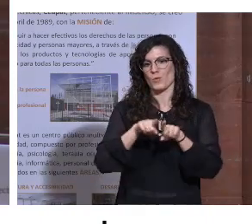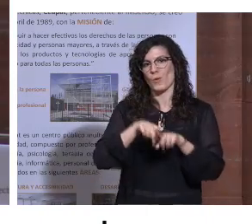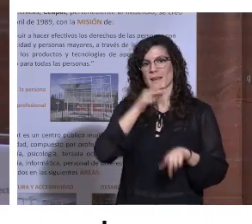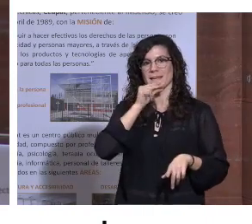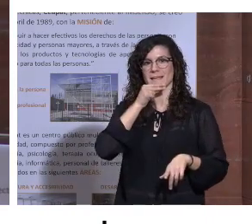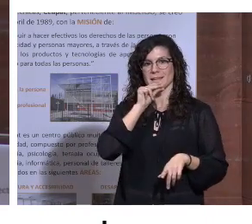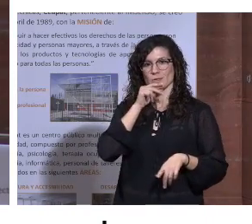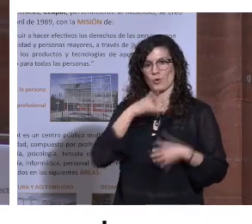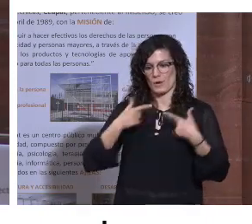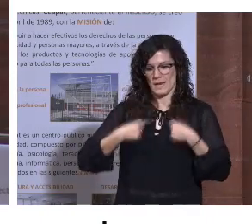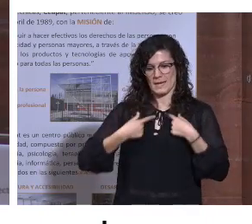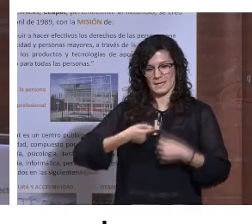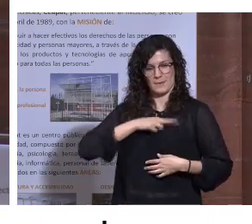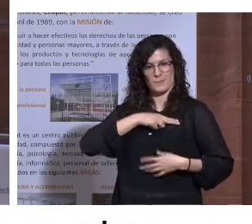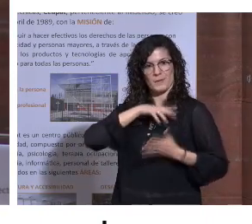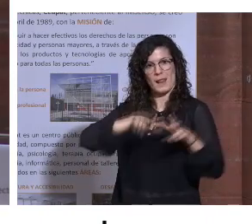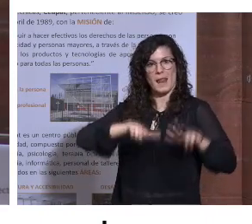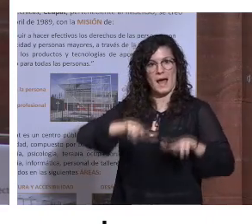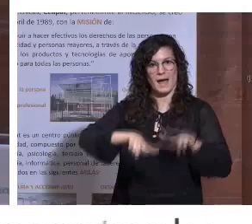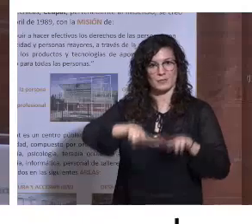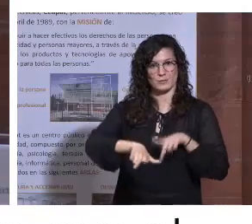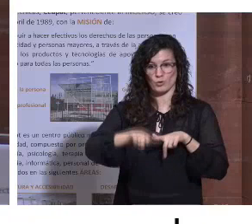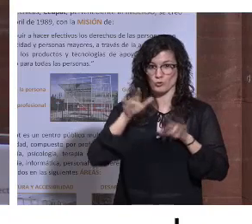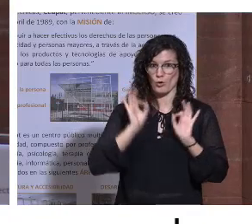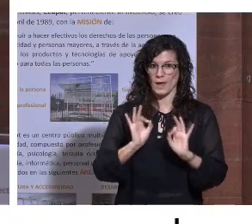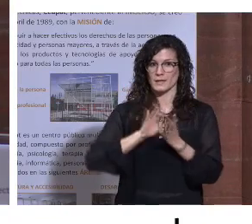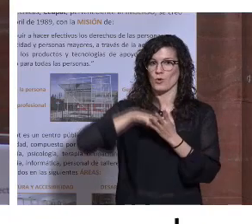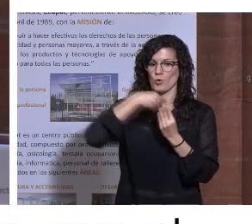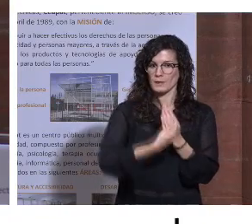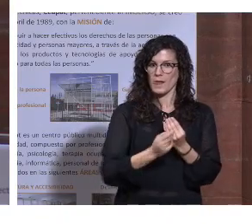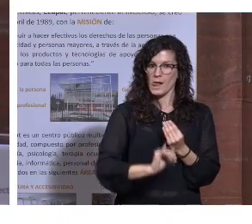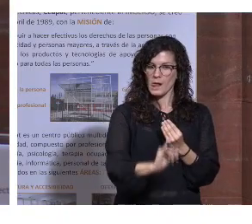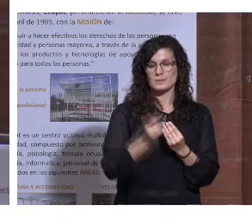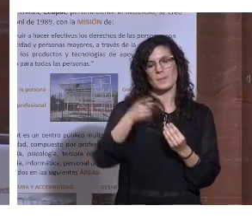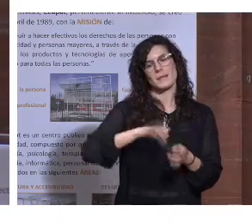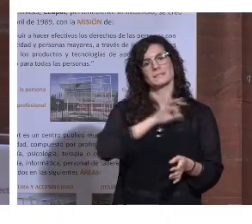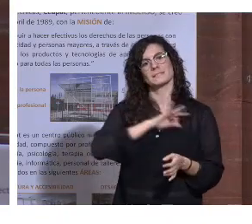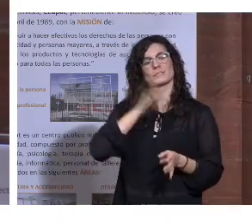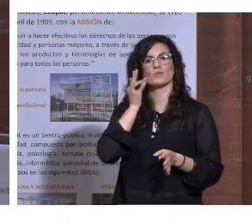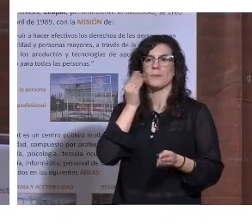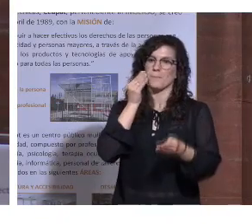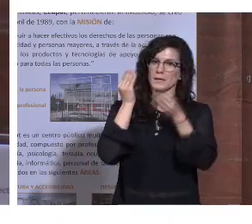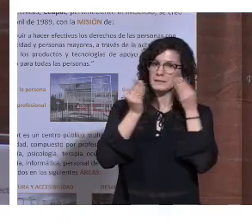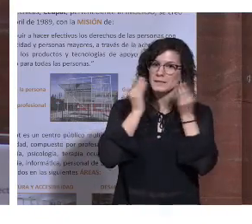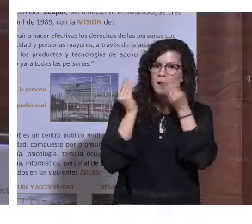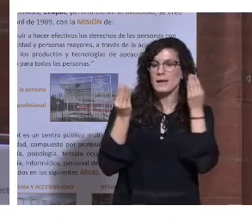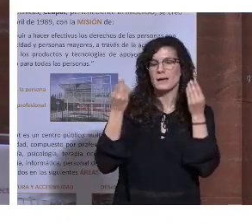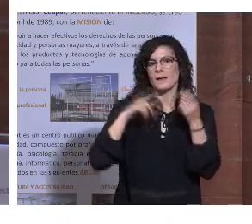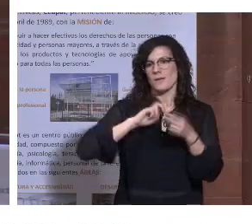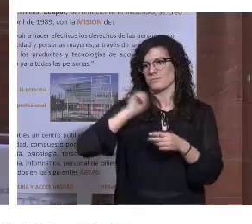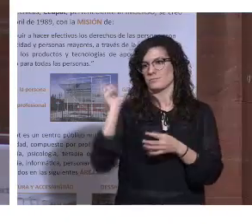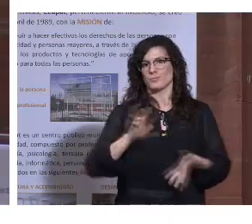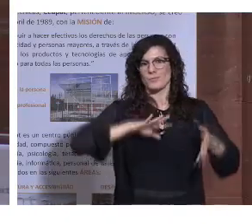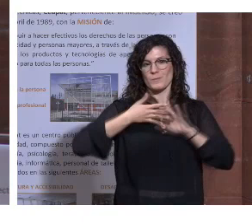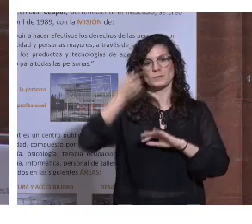lagarto. Todo eso está en la documentación del ministerio, y las señoras ya habían maquilladas y ya no había alivio luto y ya todo eran